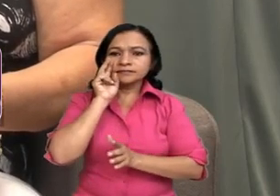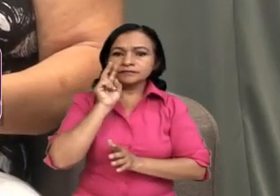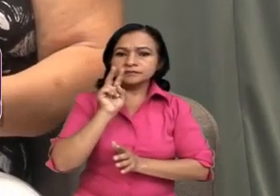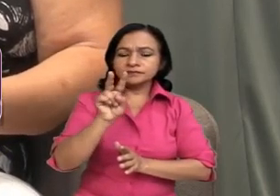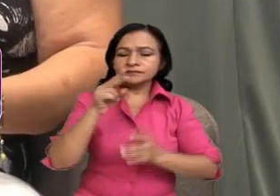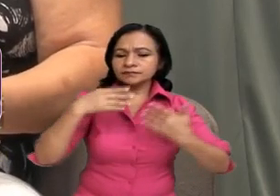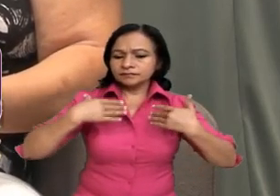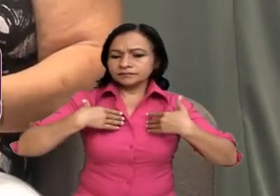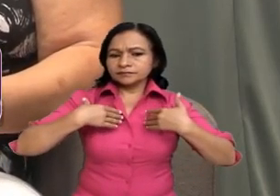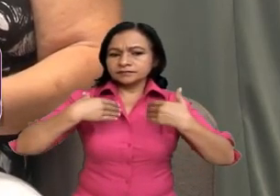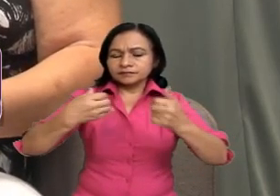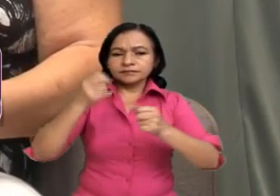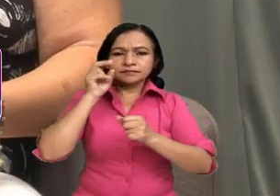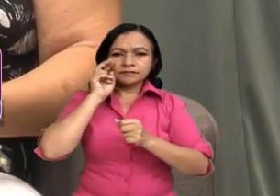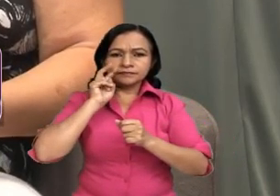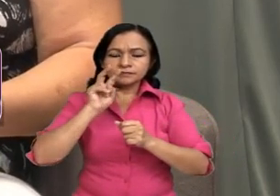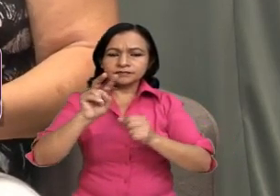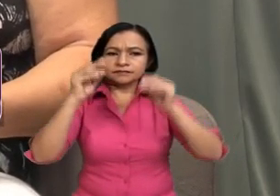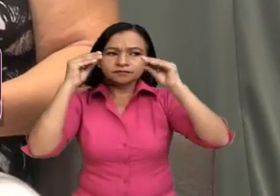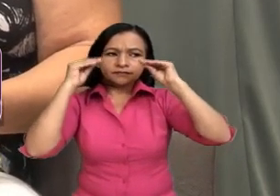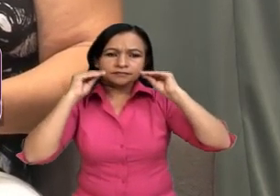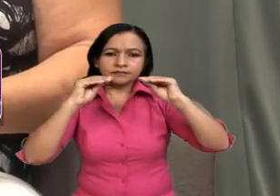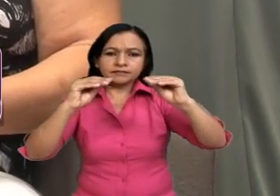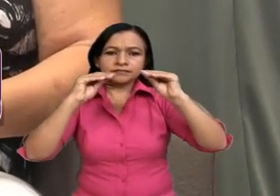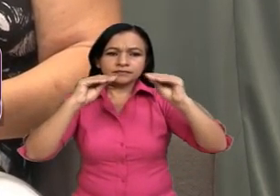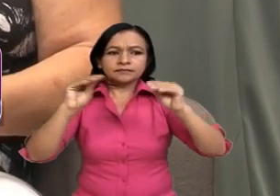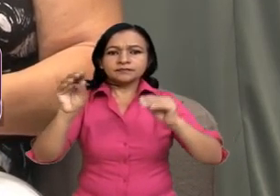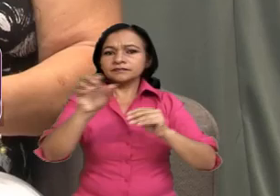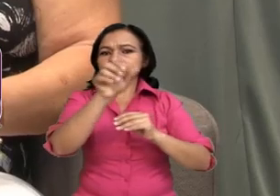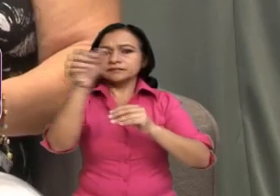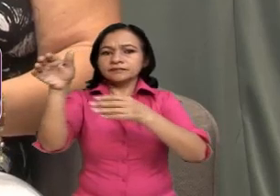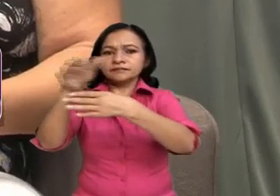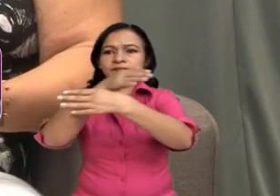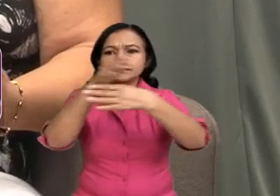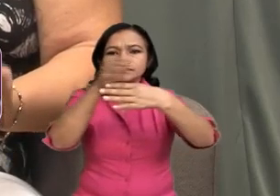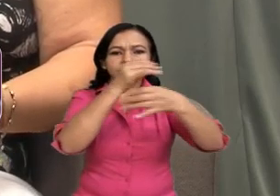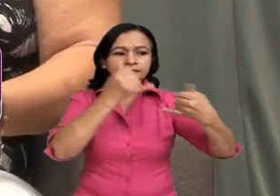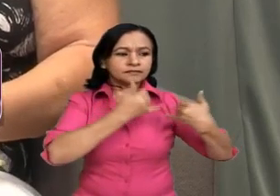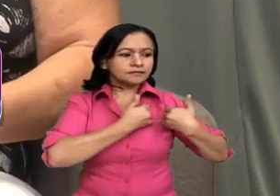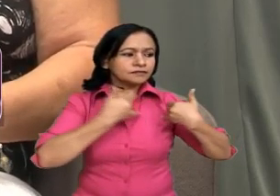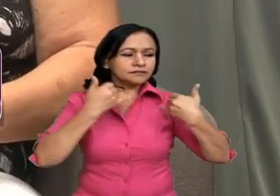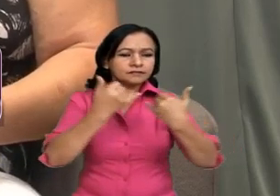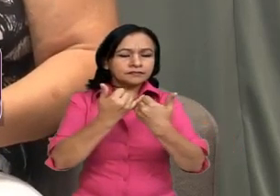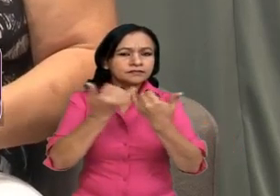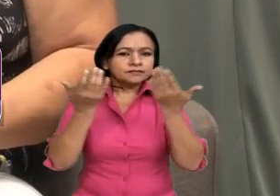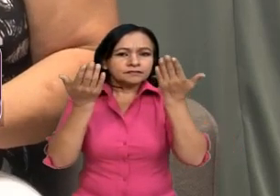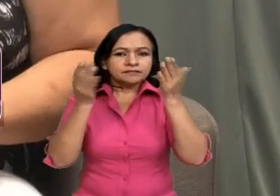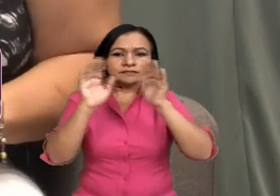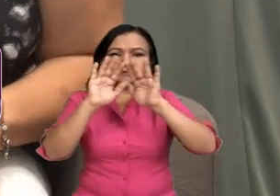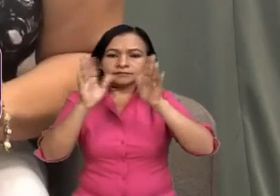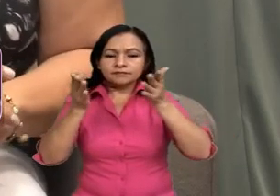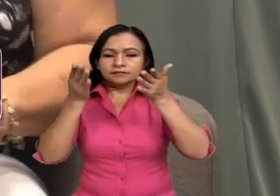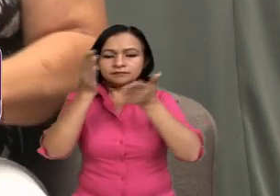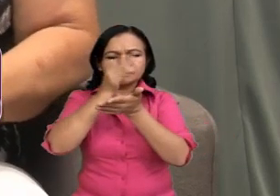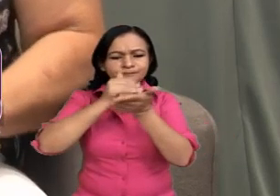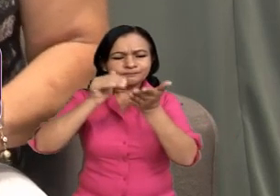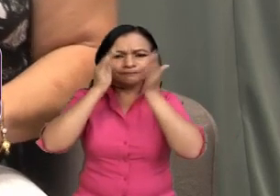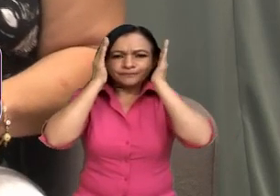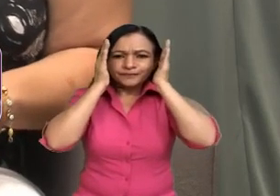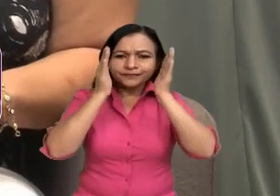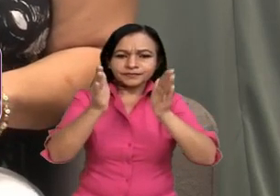salud, lo vemos en educación y lo vemos en algunas otras instituciones del Estado donde hay mucha concentración, digamos, de mujeres,